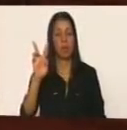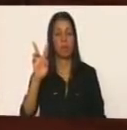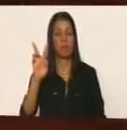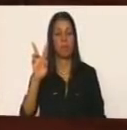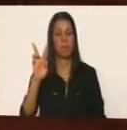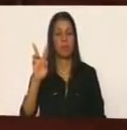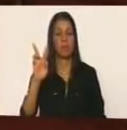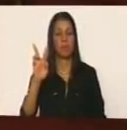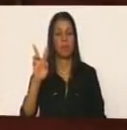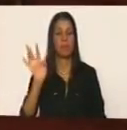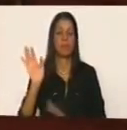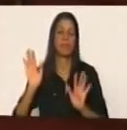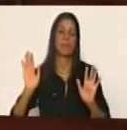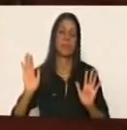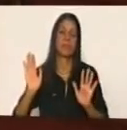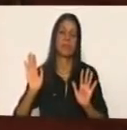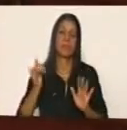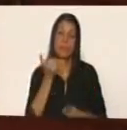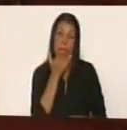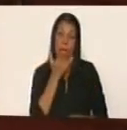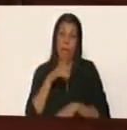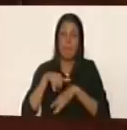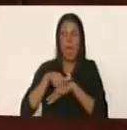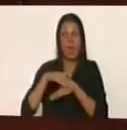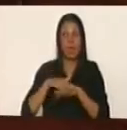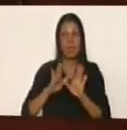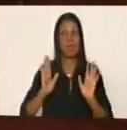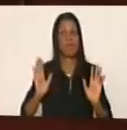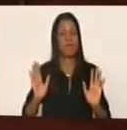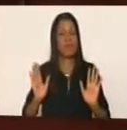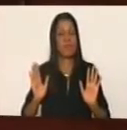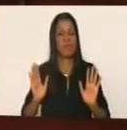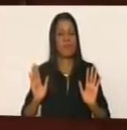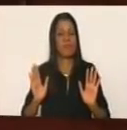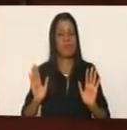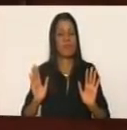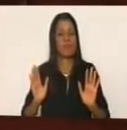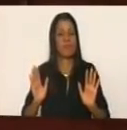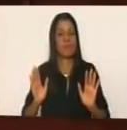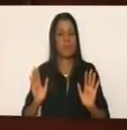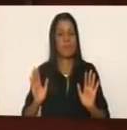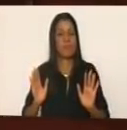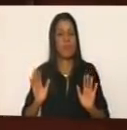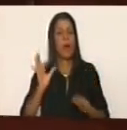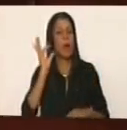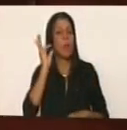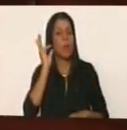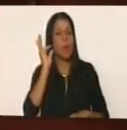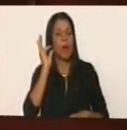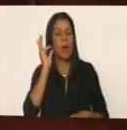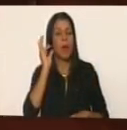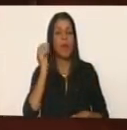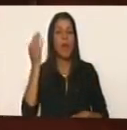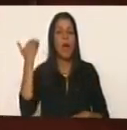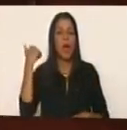Me perdonan, pero yo quiero terminar esta intervención hablando de una mujer que falleció anteayer, que es mi abuela